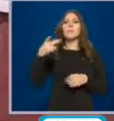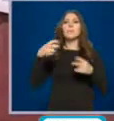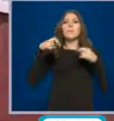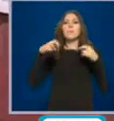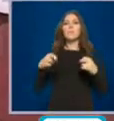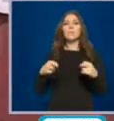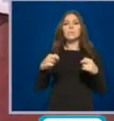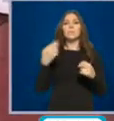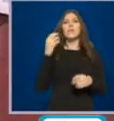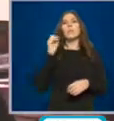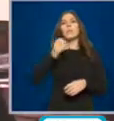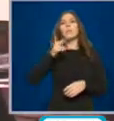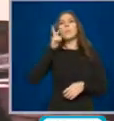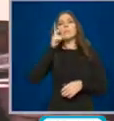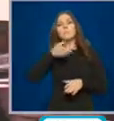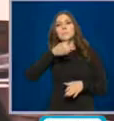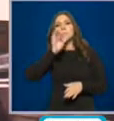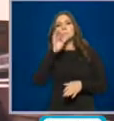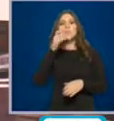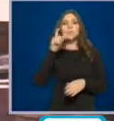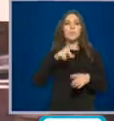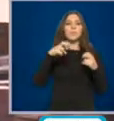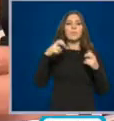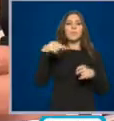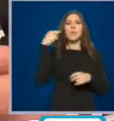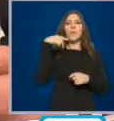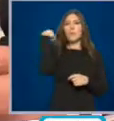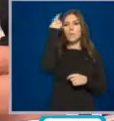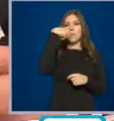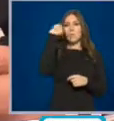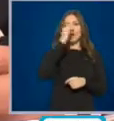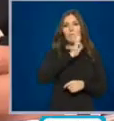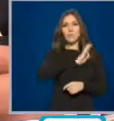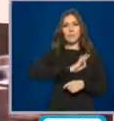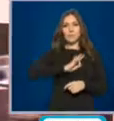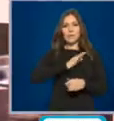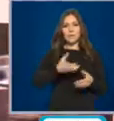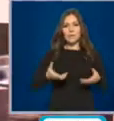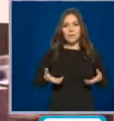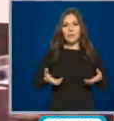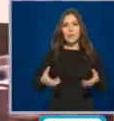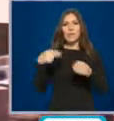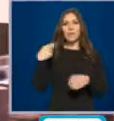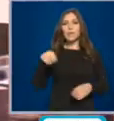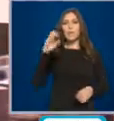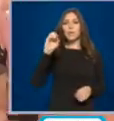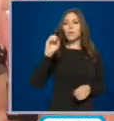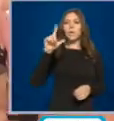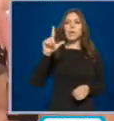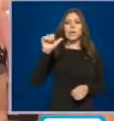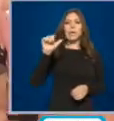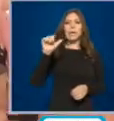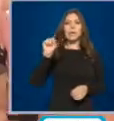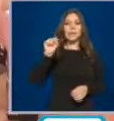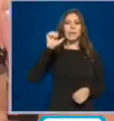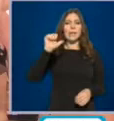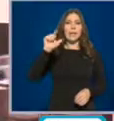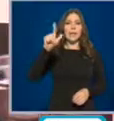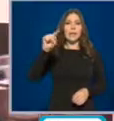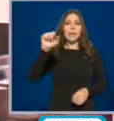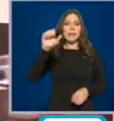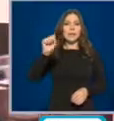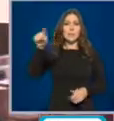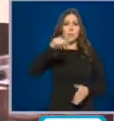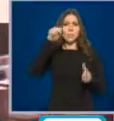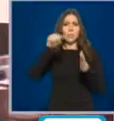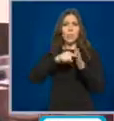happy hour, la hora feliz, y pues se toma uno en la zona esta, hay una calle que se llama Olas Altas, que es en el pueblo viejo, y